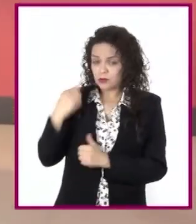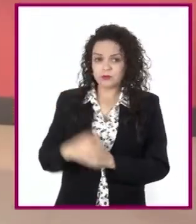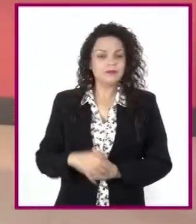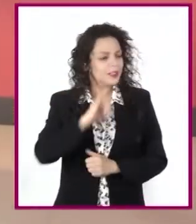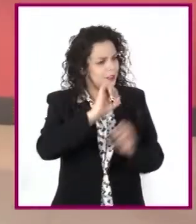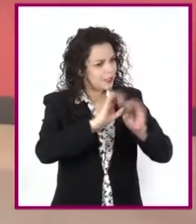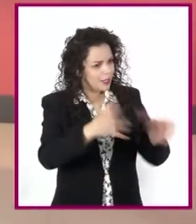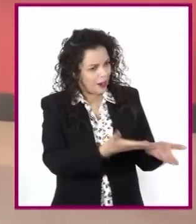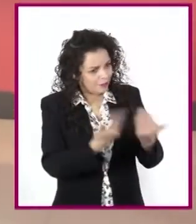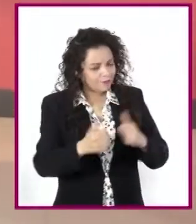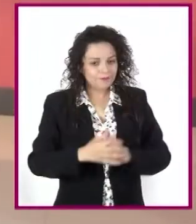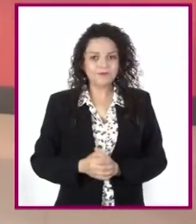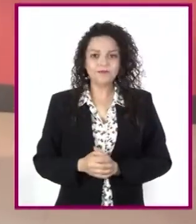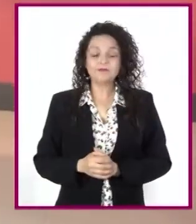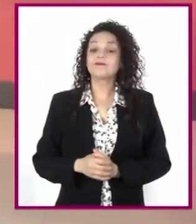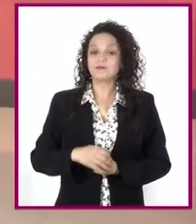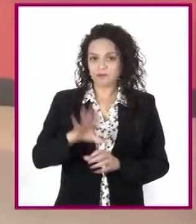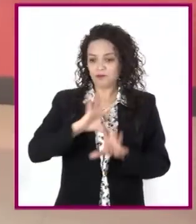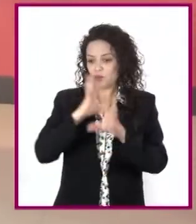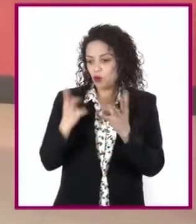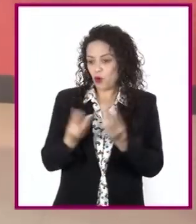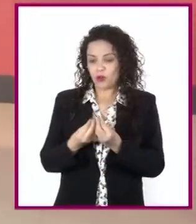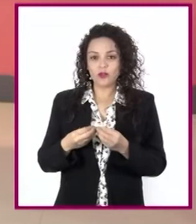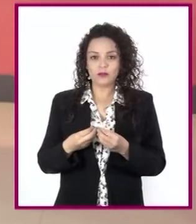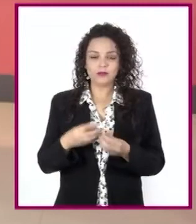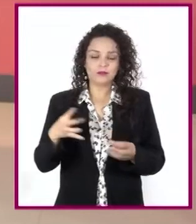Claro, a ver, quizás entre todos te podamos ayudar.